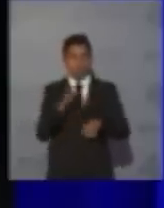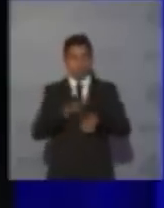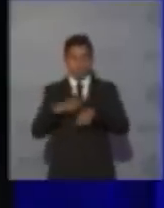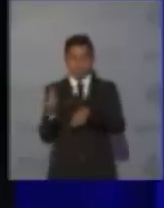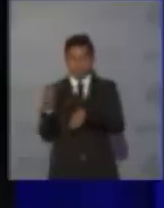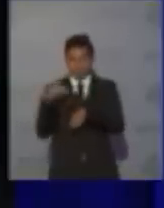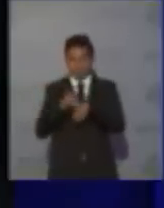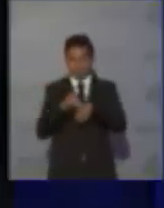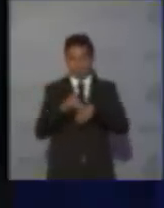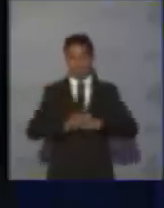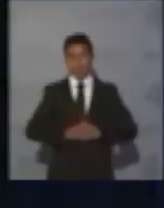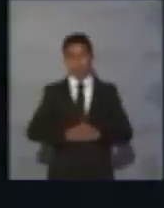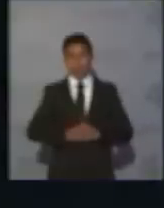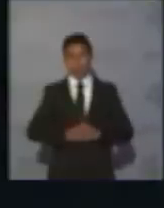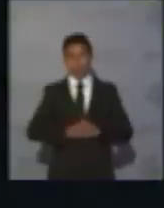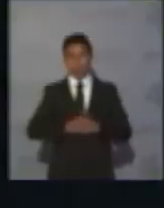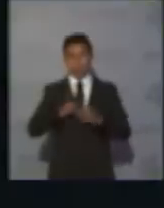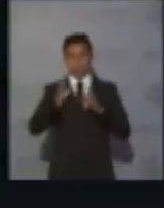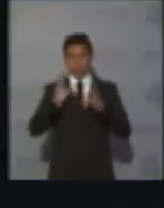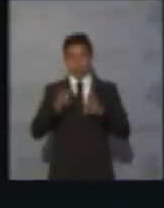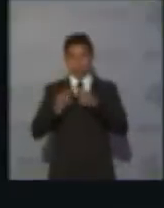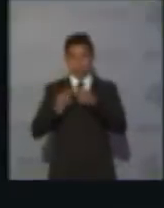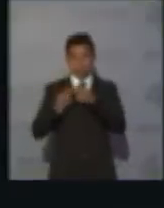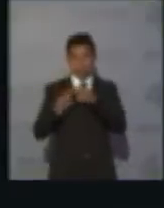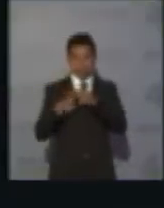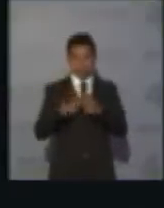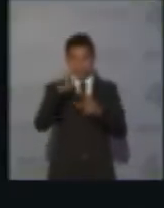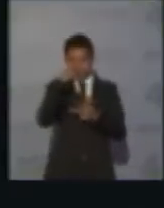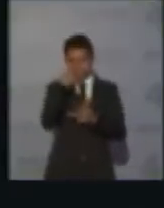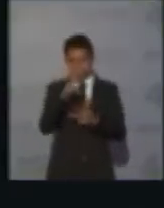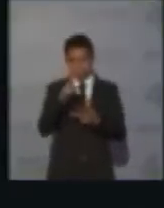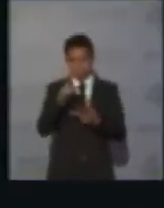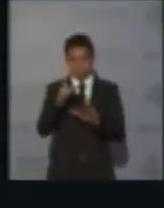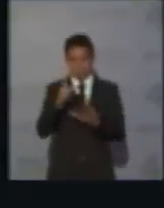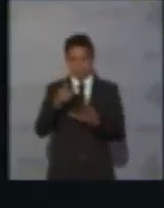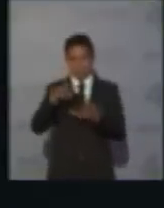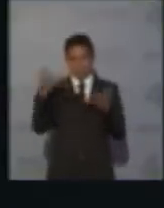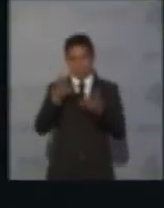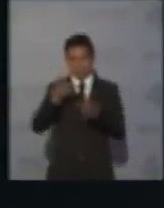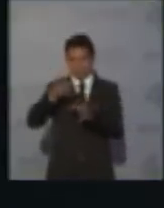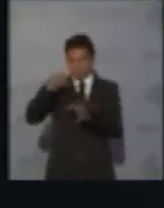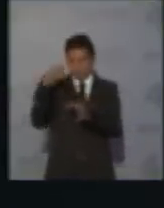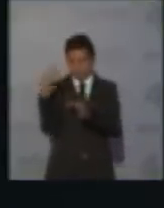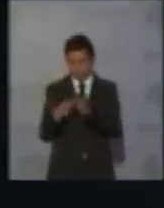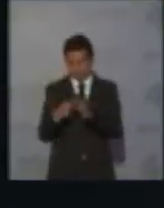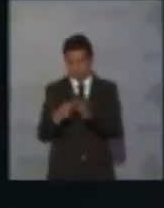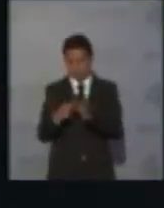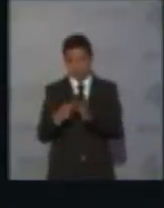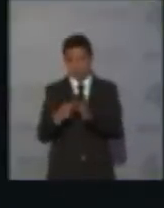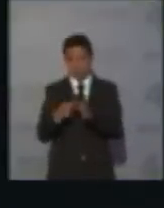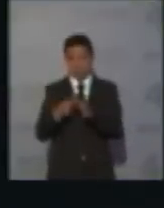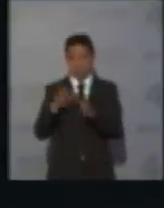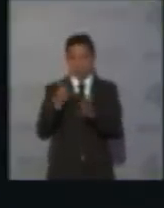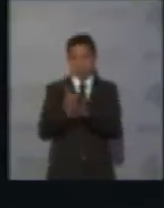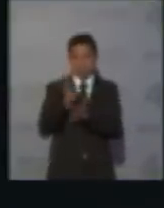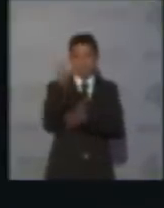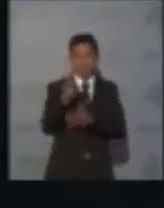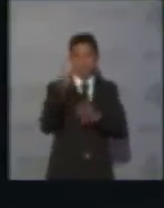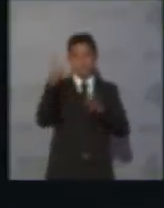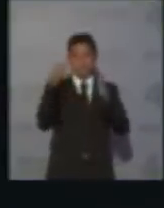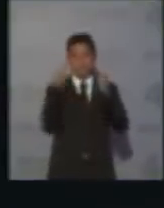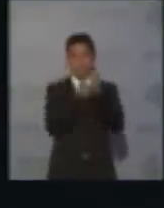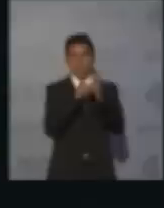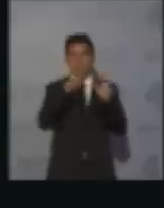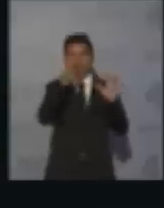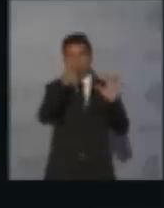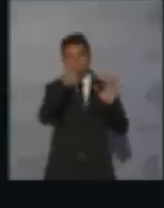caso de la seguridad, lo que acordamos es que tanto las policías municipales, estatal y la propia Guardia Nacional, en